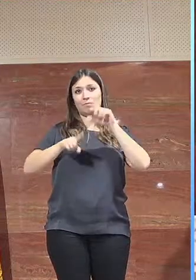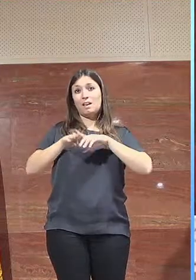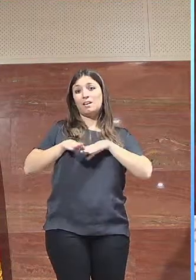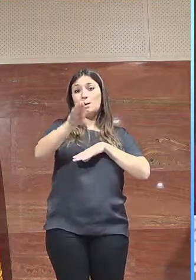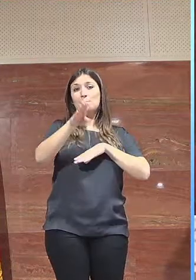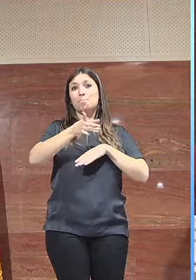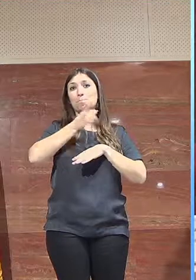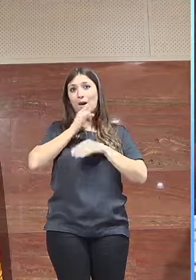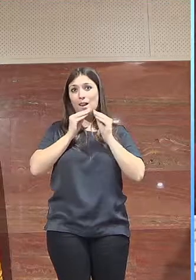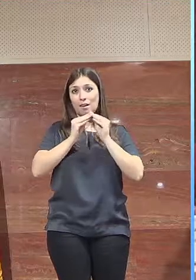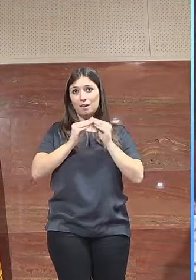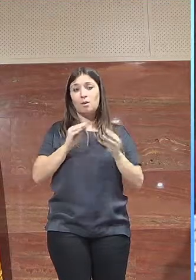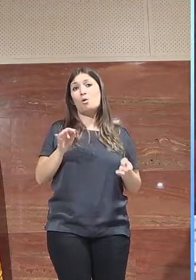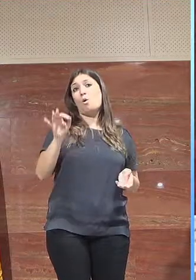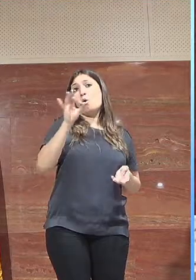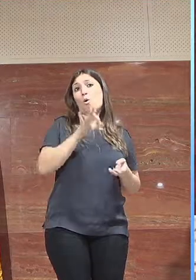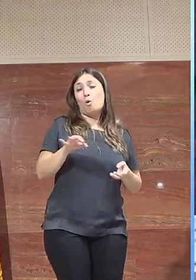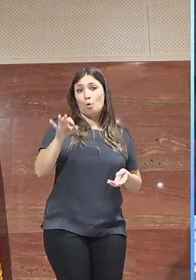incorrectas, que la